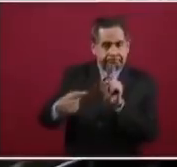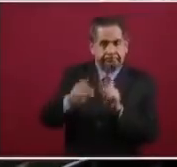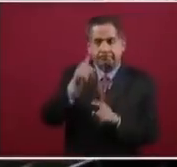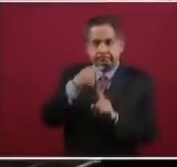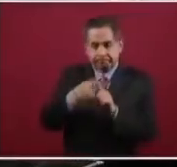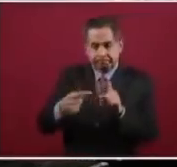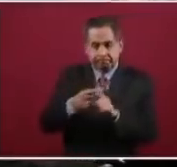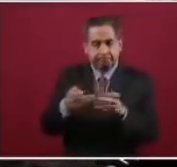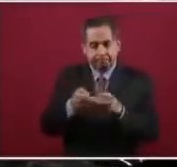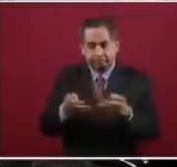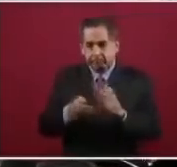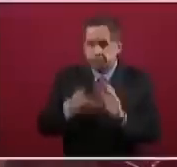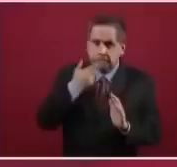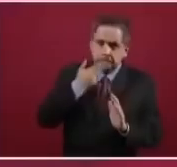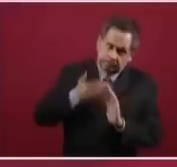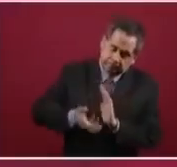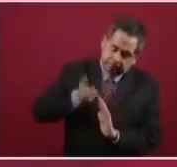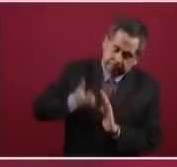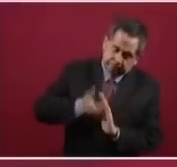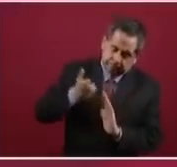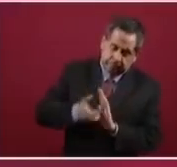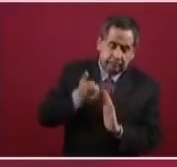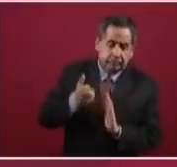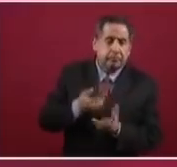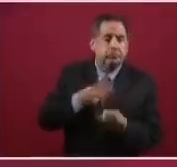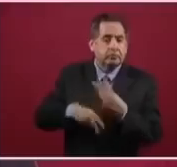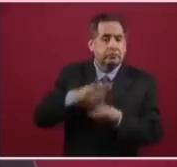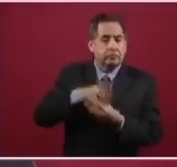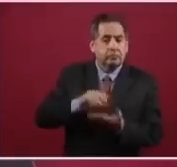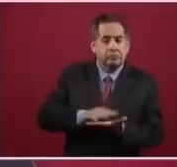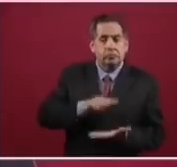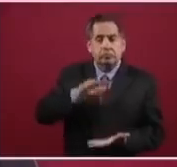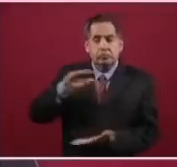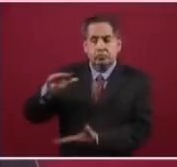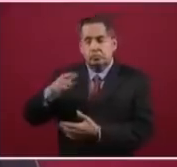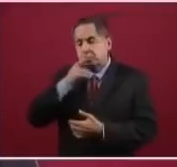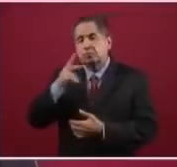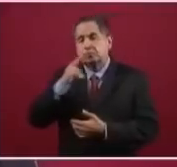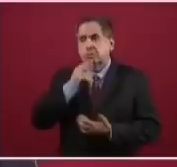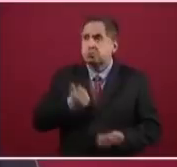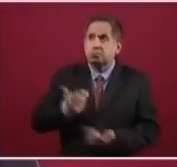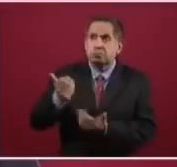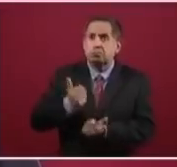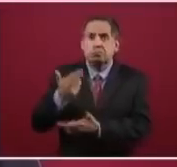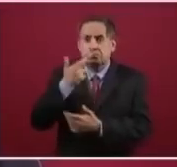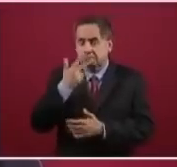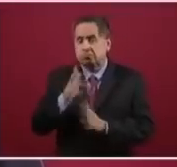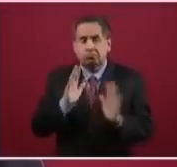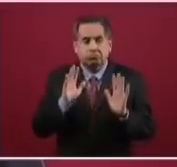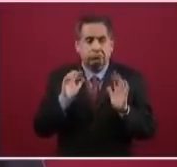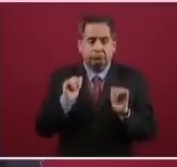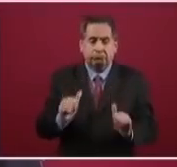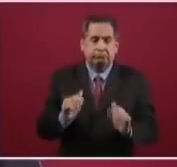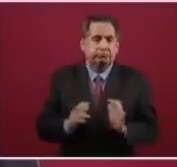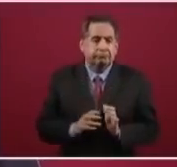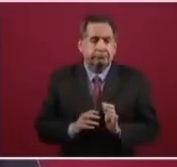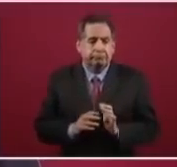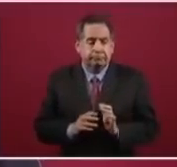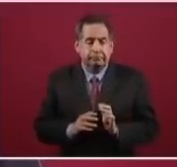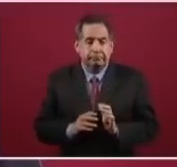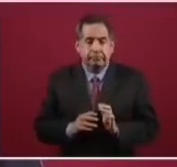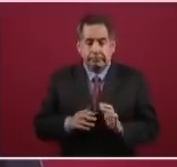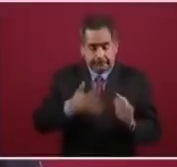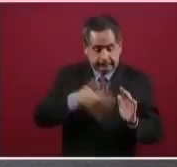y en tierra y eso es lo que esa es la razón por la cual se ha venido se ha venido estabilizando la producción la exploración